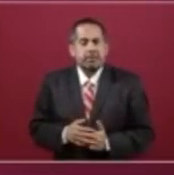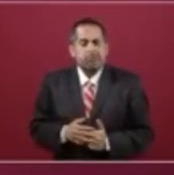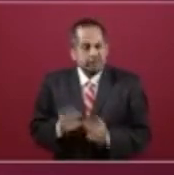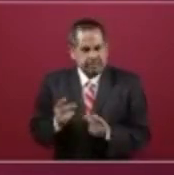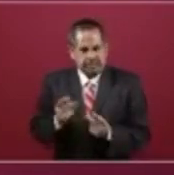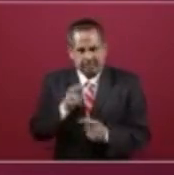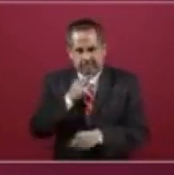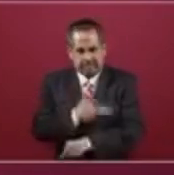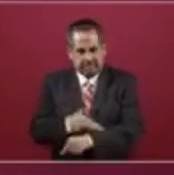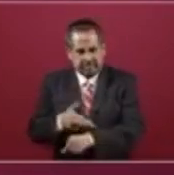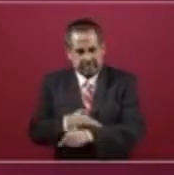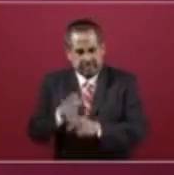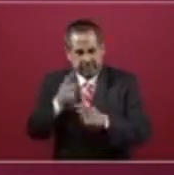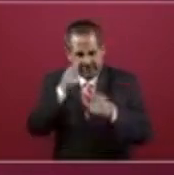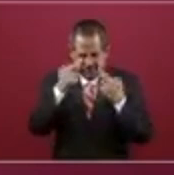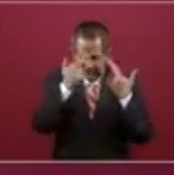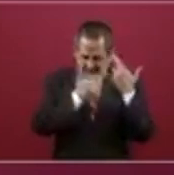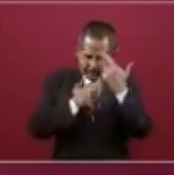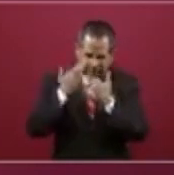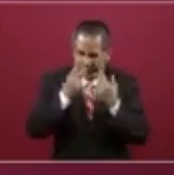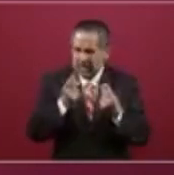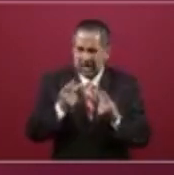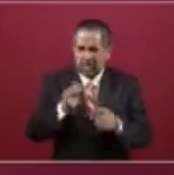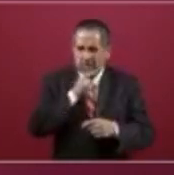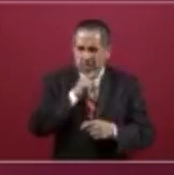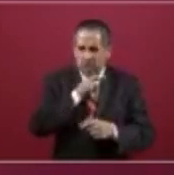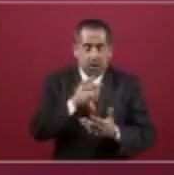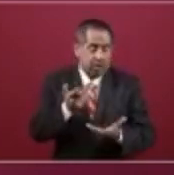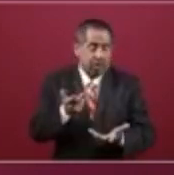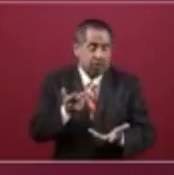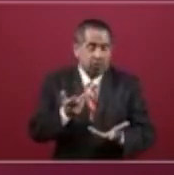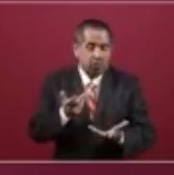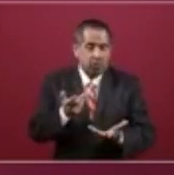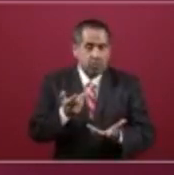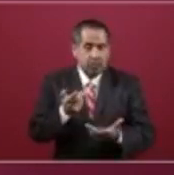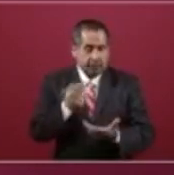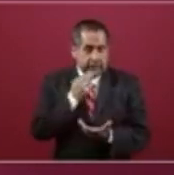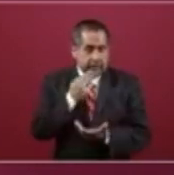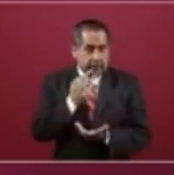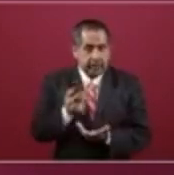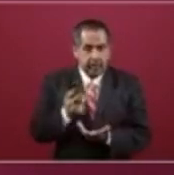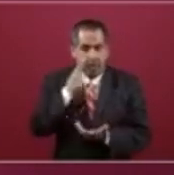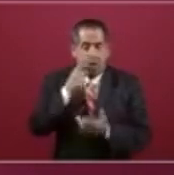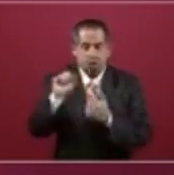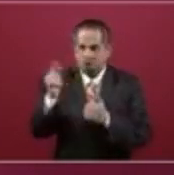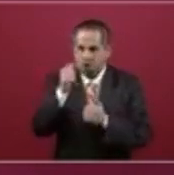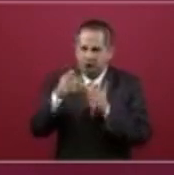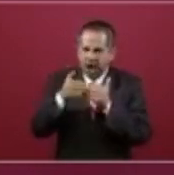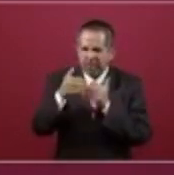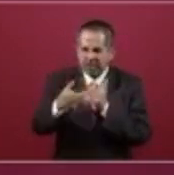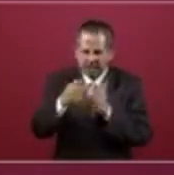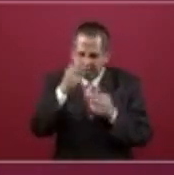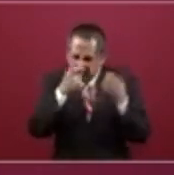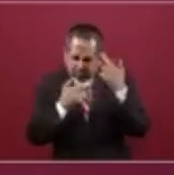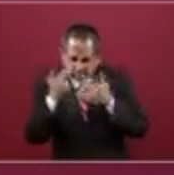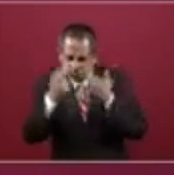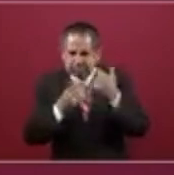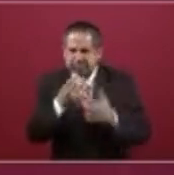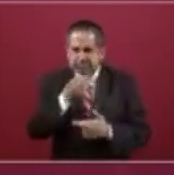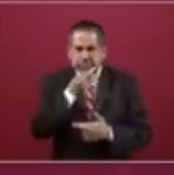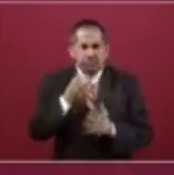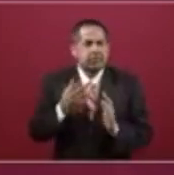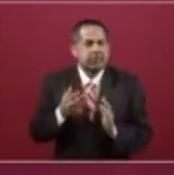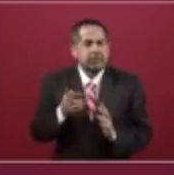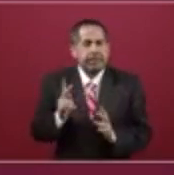agilizar la revisión y tener tecnología avanzada.